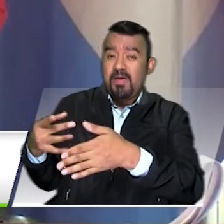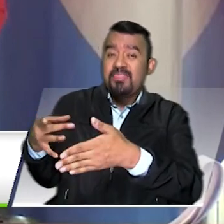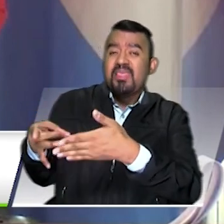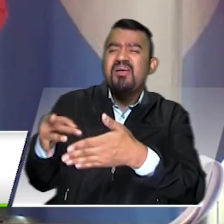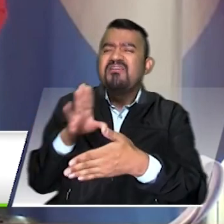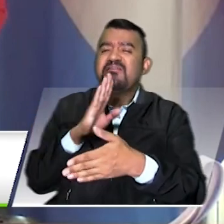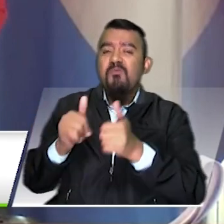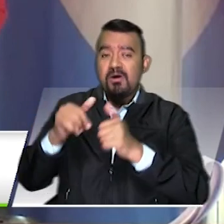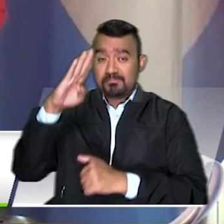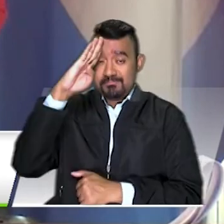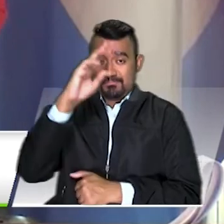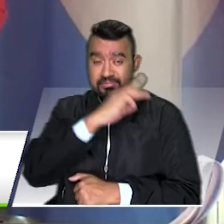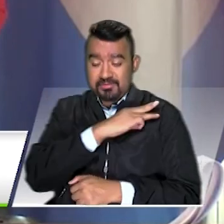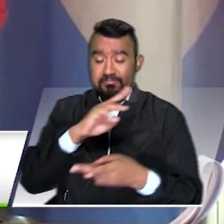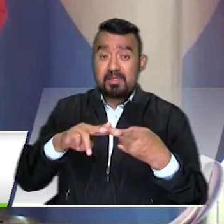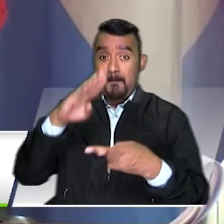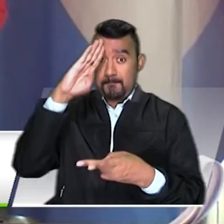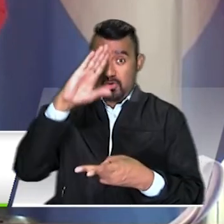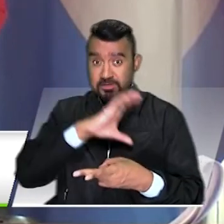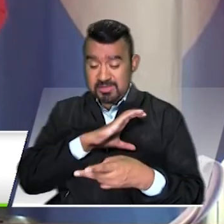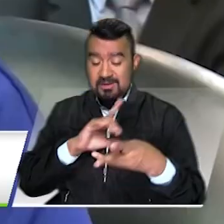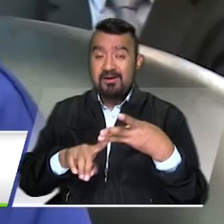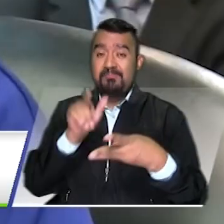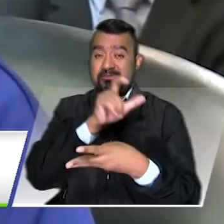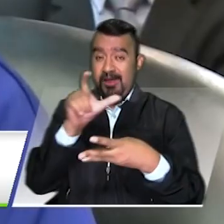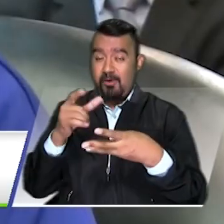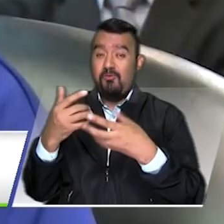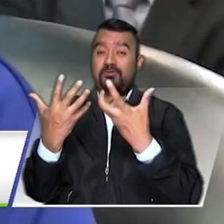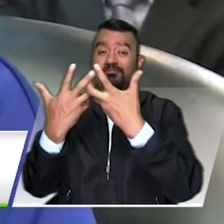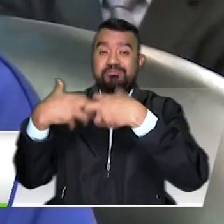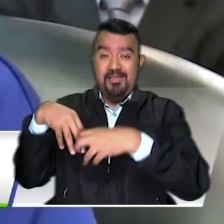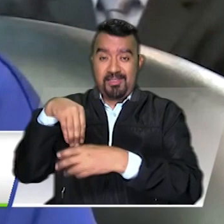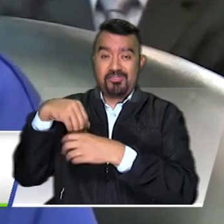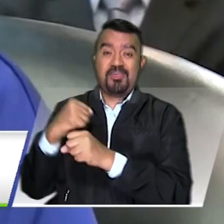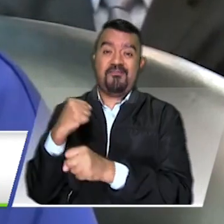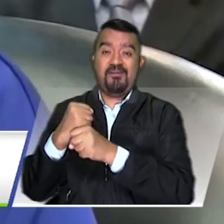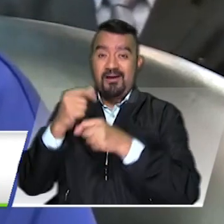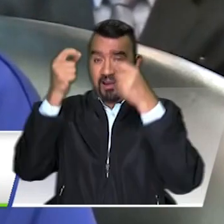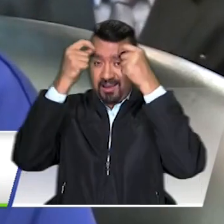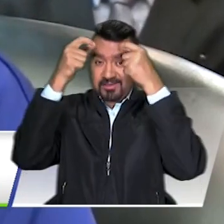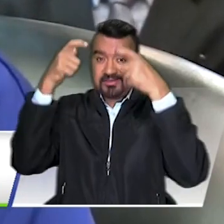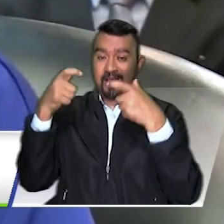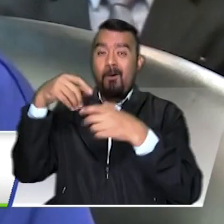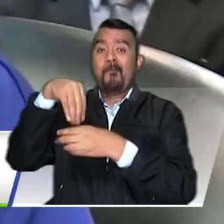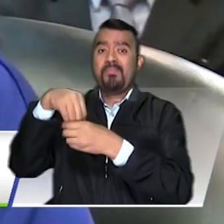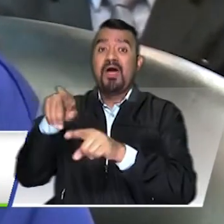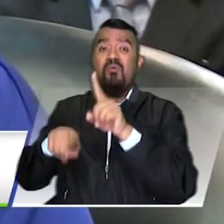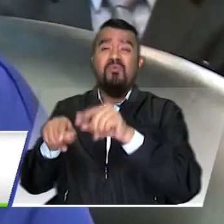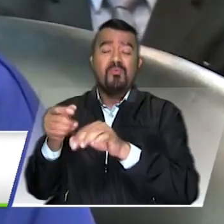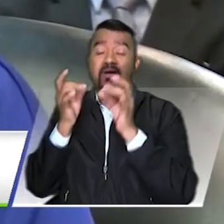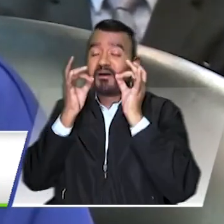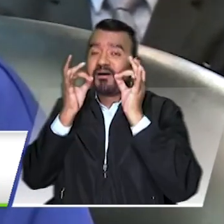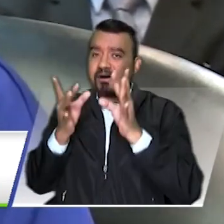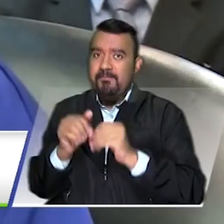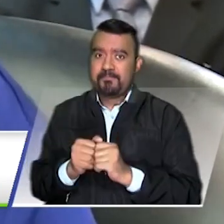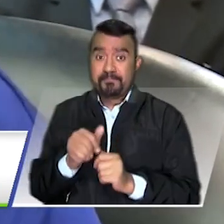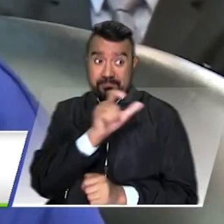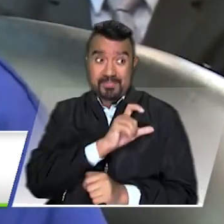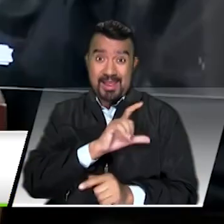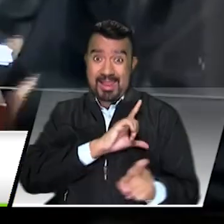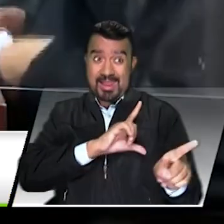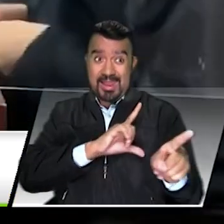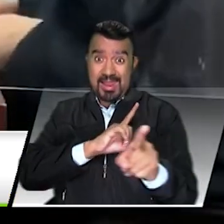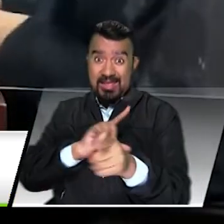funcionarios y policías todos vinculados en crímenes de lesa humanidad con impunidad las violaciones contra defensores y líderes sociales